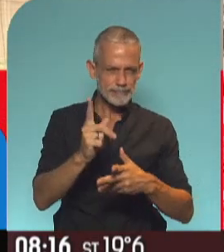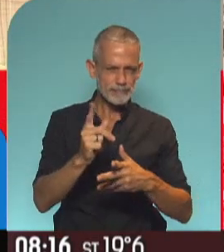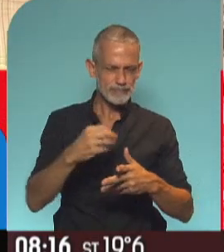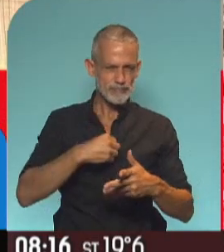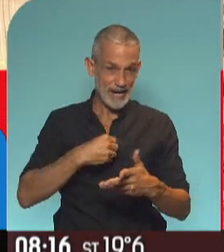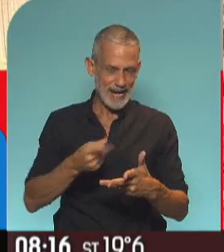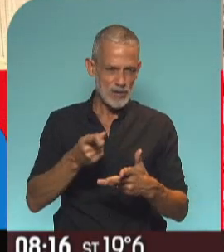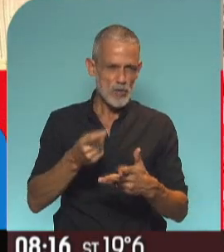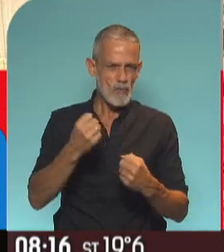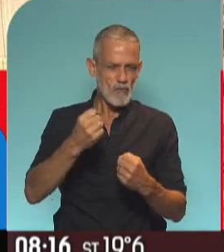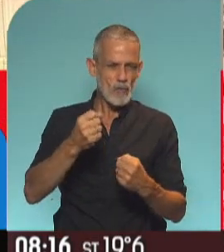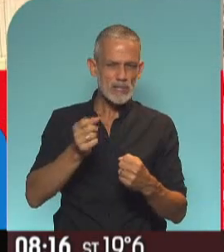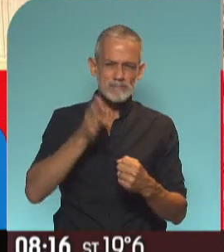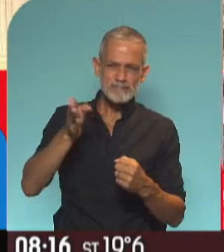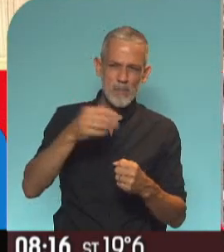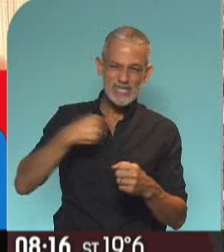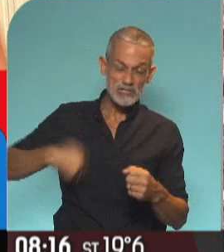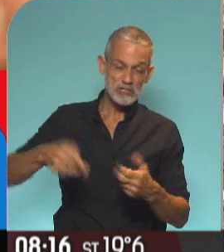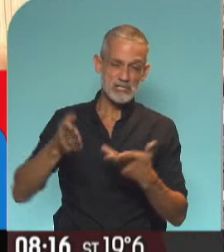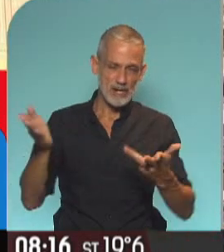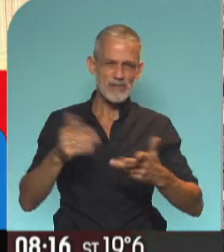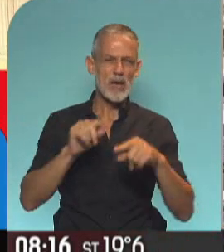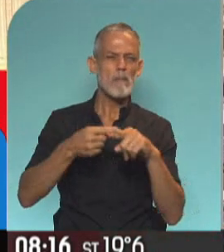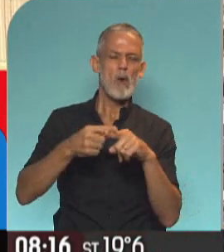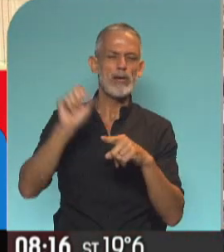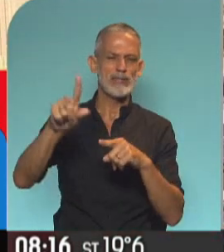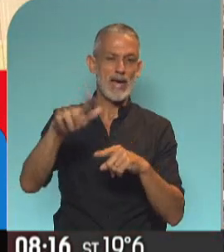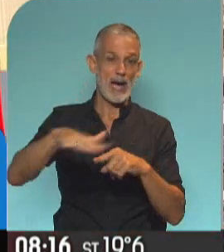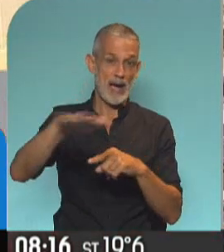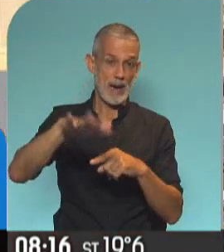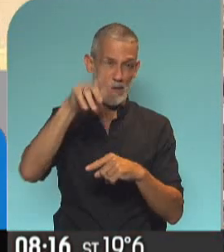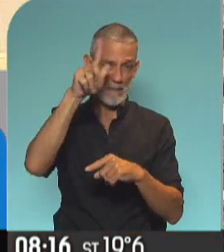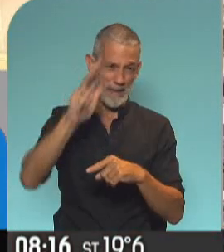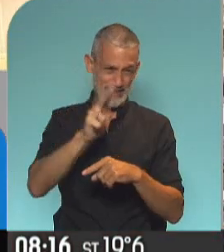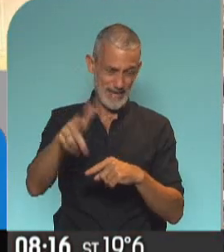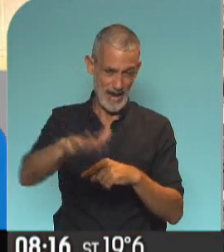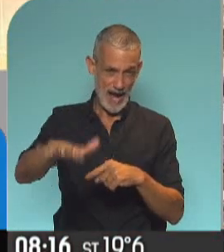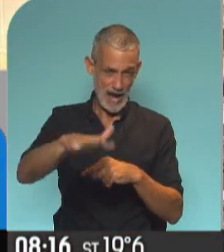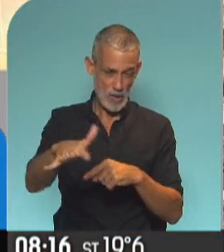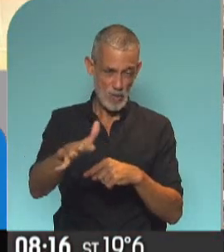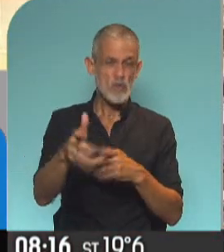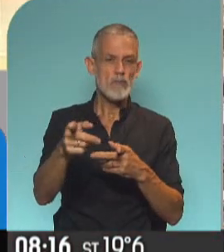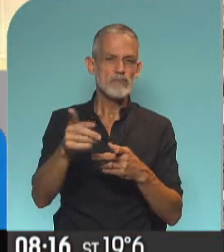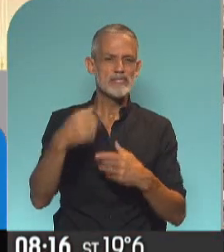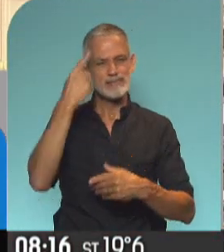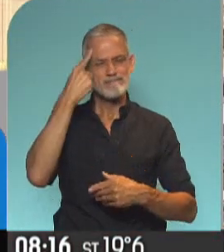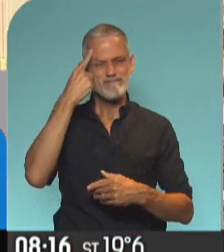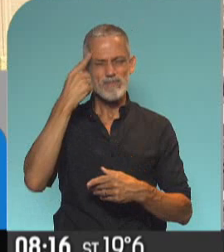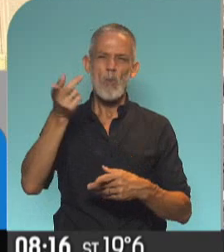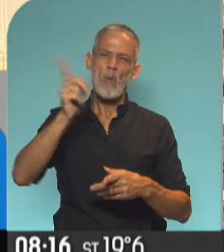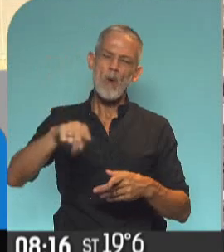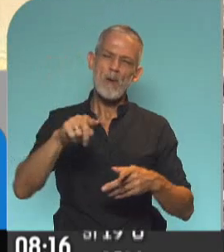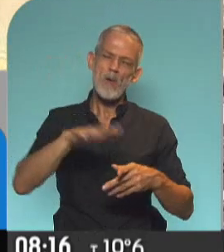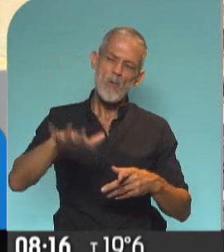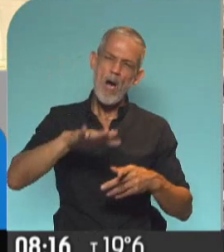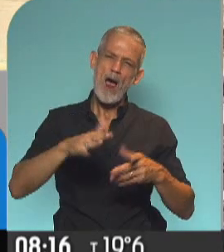me parece, entre aquello que es política del Vaticano y aquello que él dirá, volver a mi tierra, volver